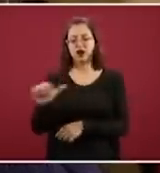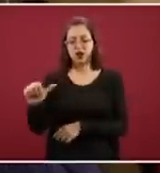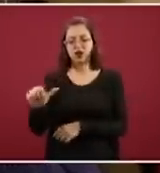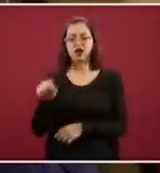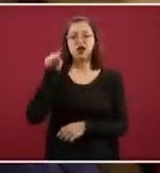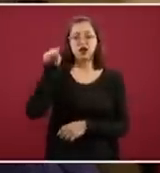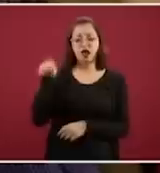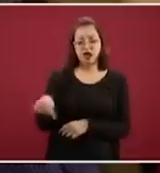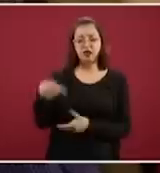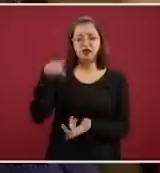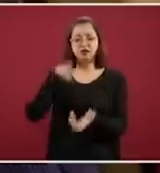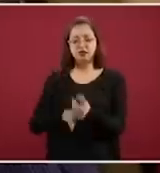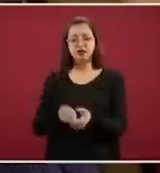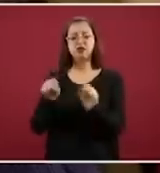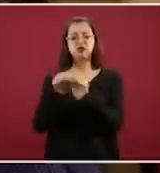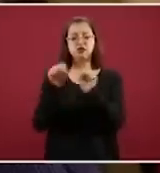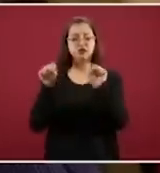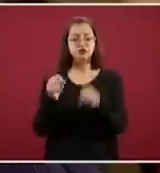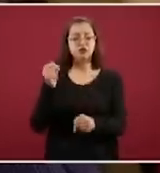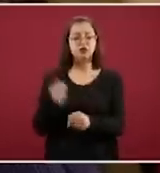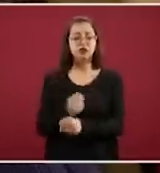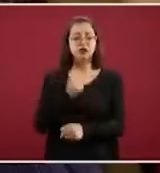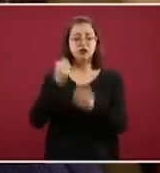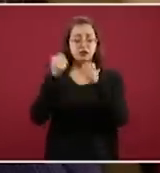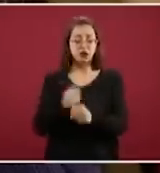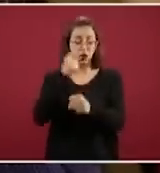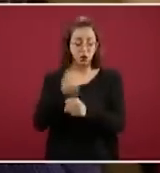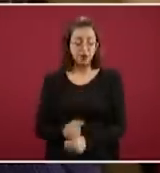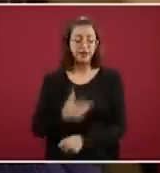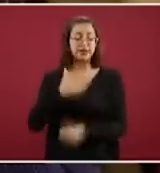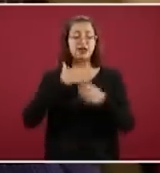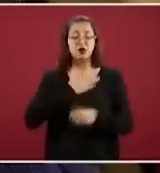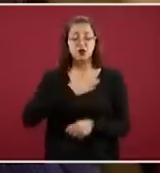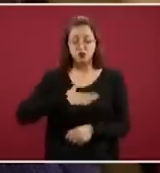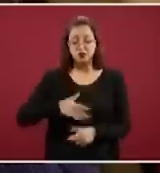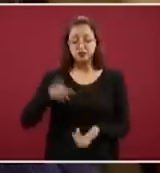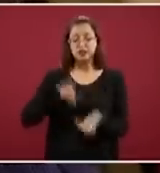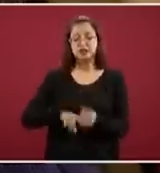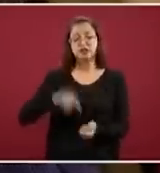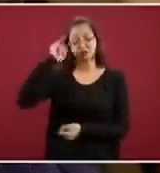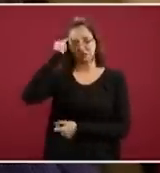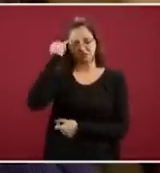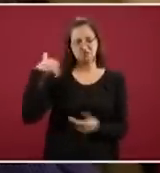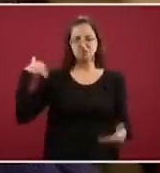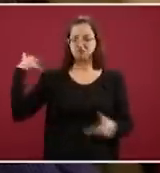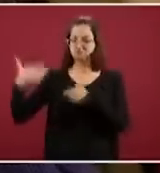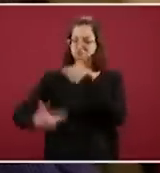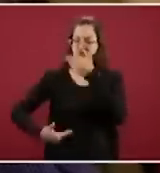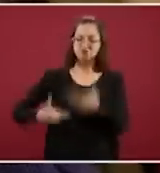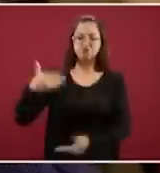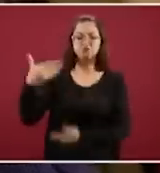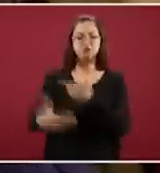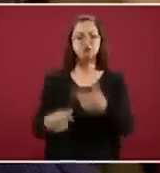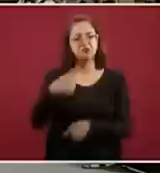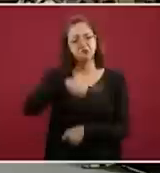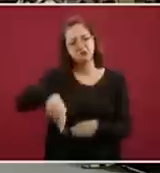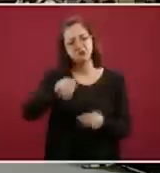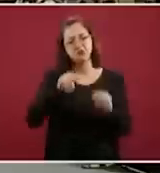un sistema de seguridad y justicia indígena que ha servido para combatir la